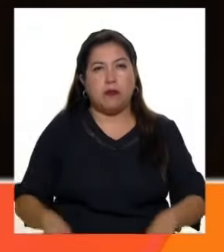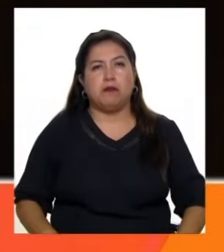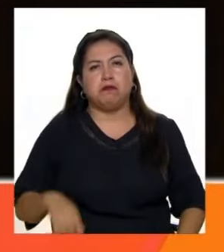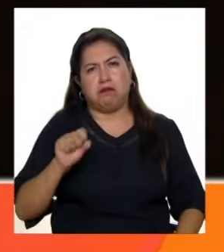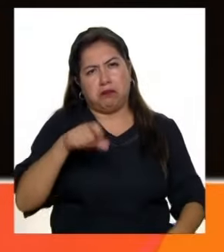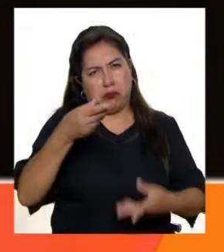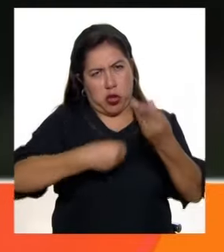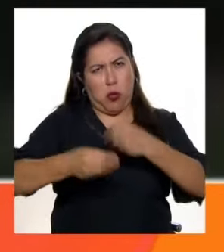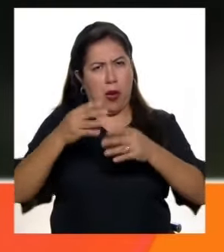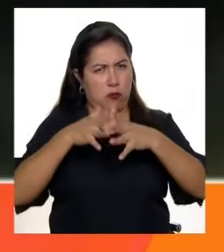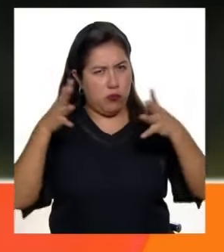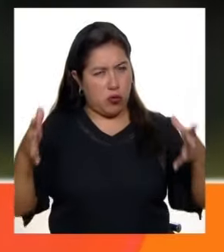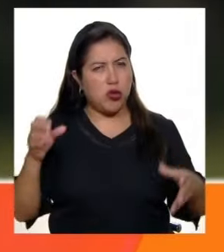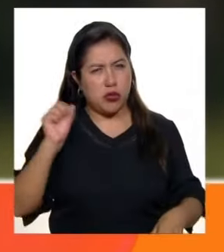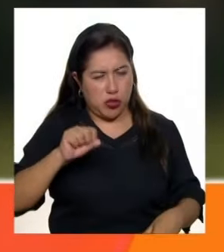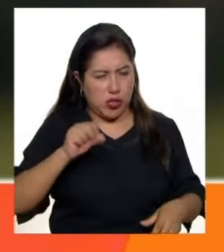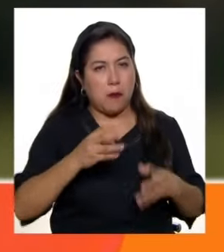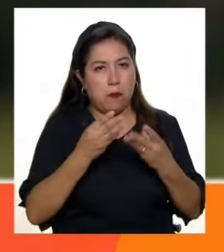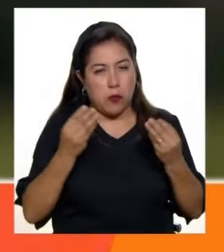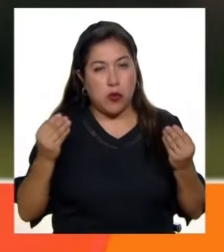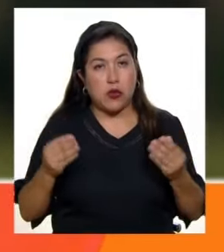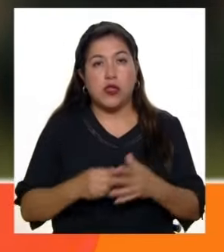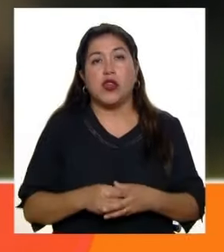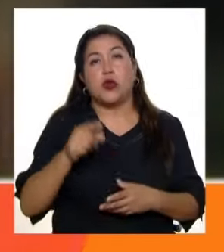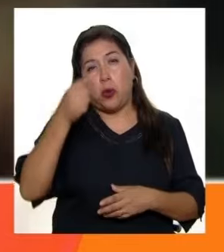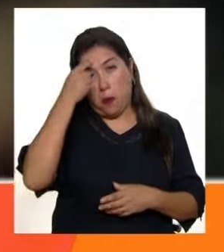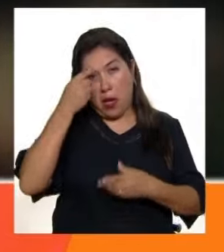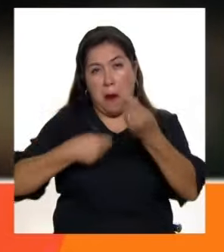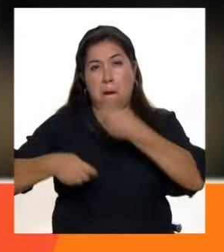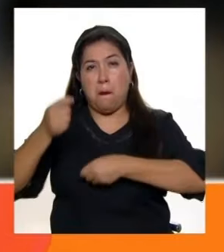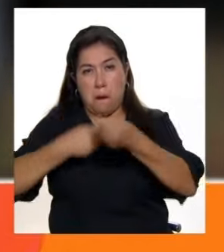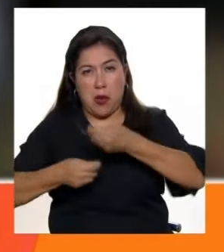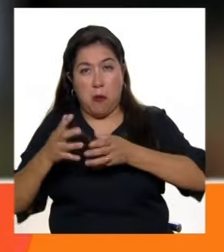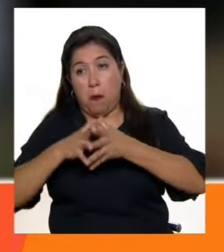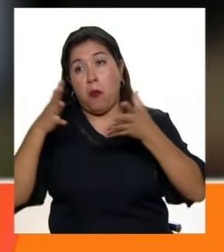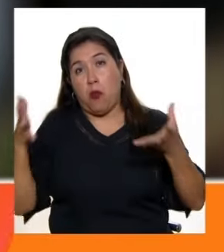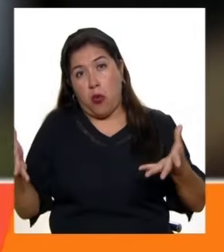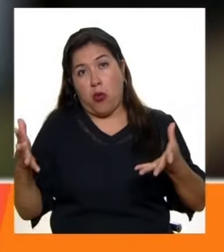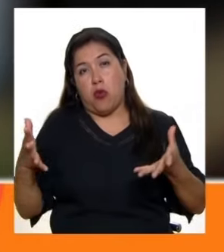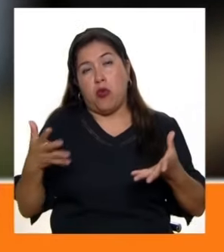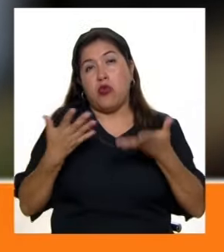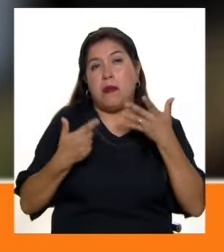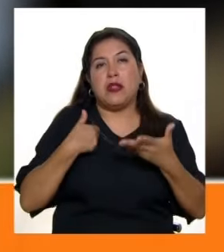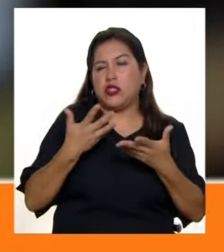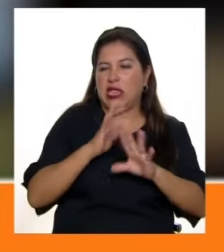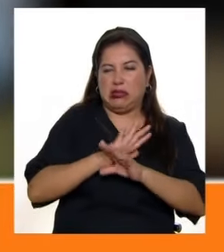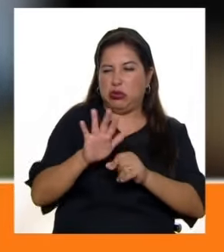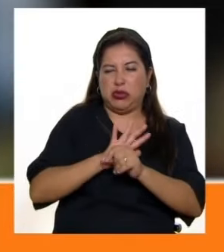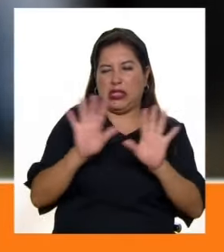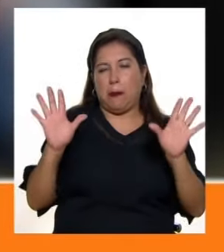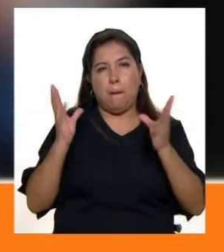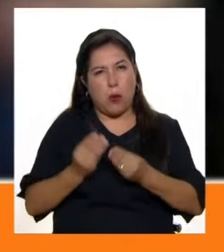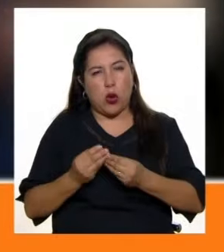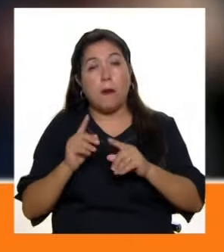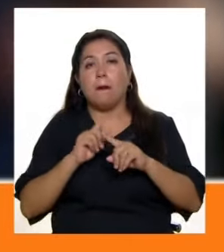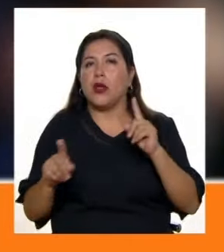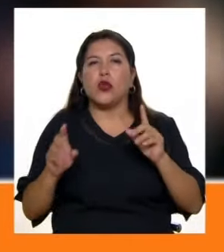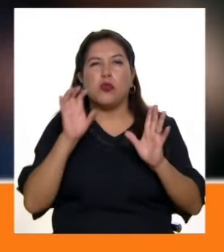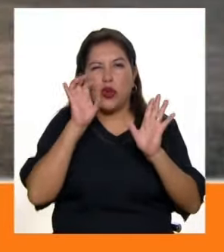sí, las tiendas de regalo. Vas a vender un montón, así no quieras. O sea, tendría que ser un negocio que tenga casi cero